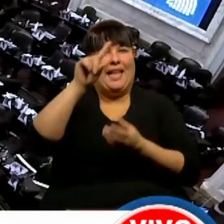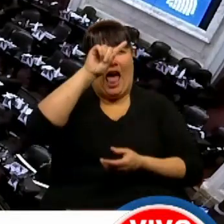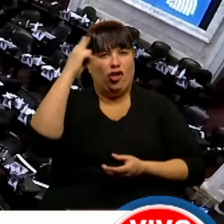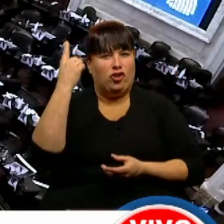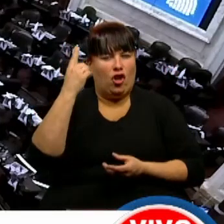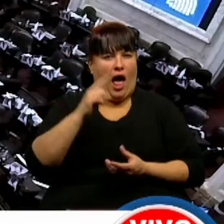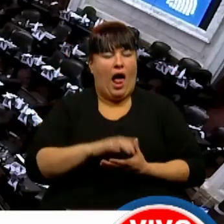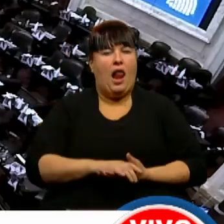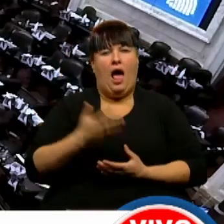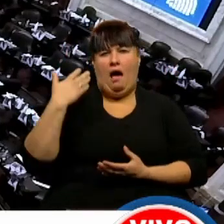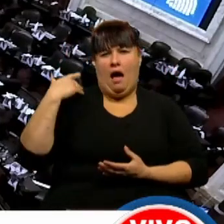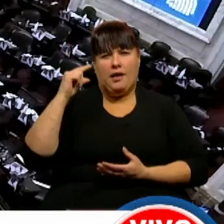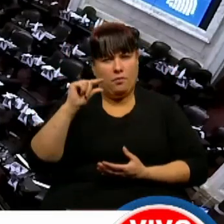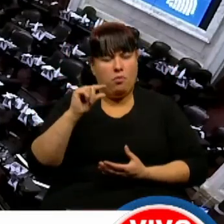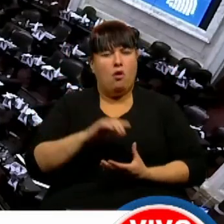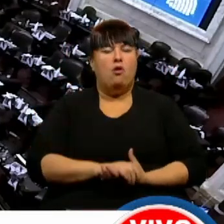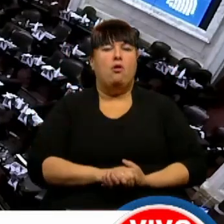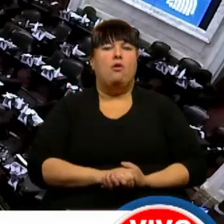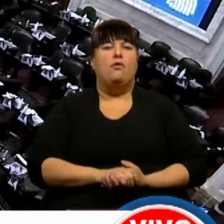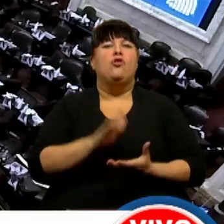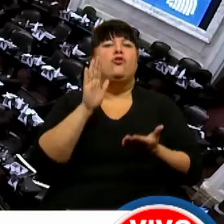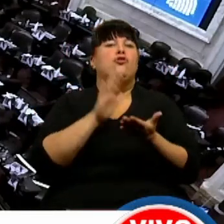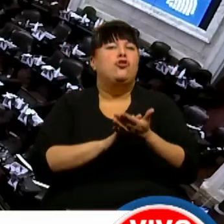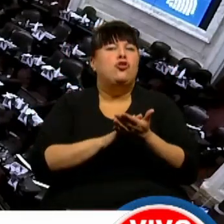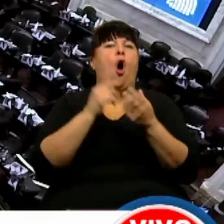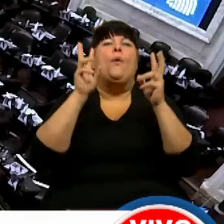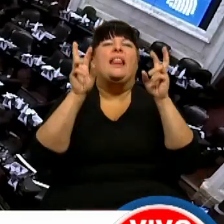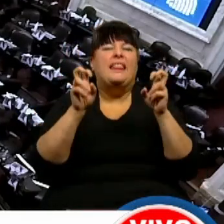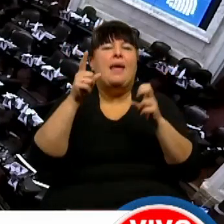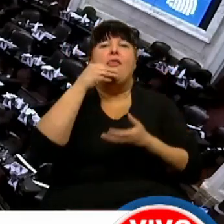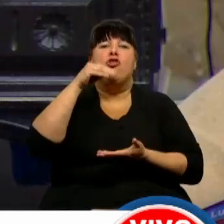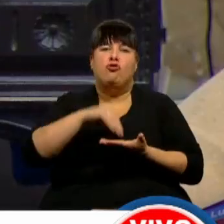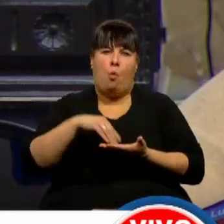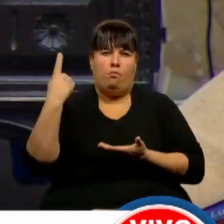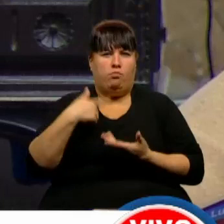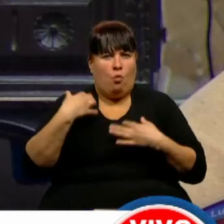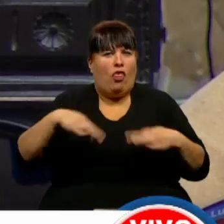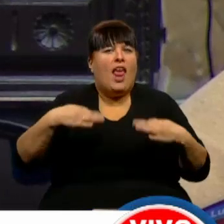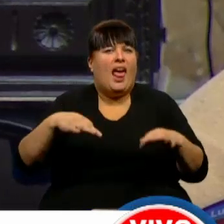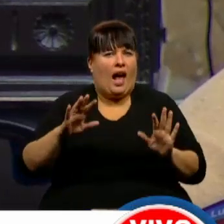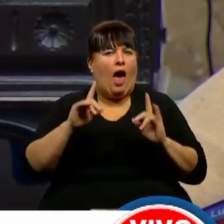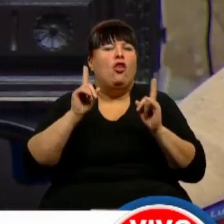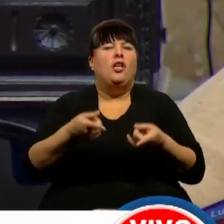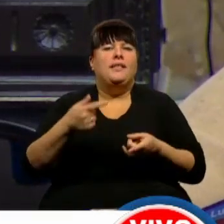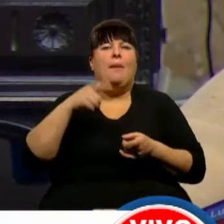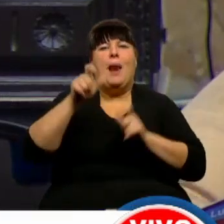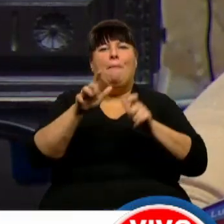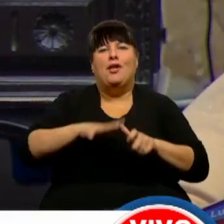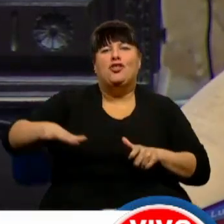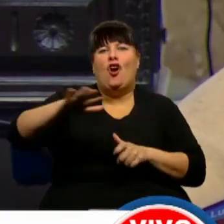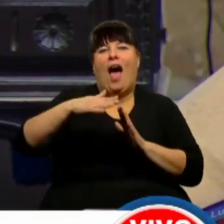Nación hace algunos días en relación a algunas cuestiones que a los chubutenses nos sensibiliza mucho y también a nuestros